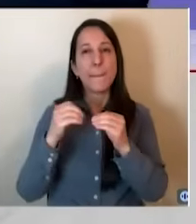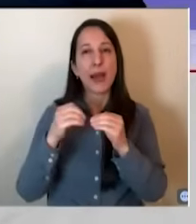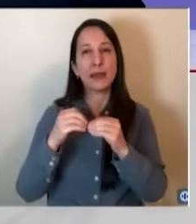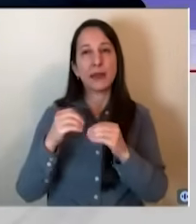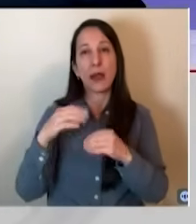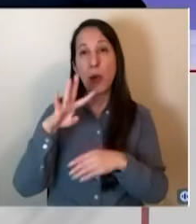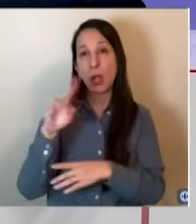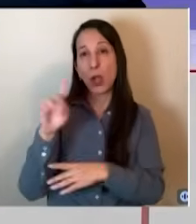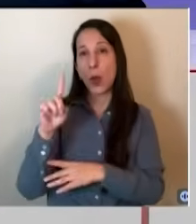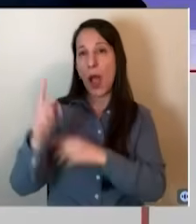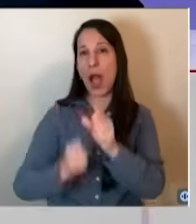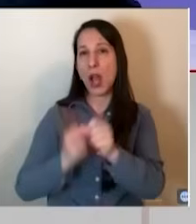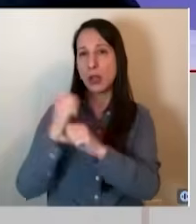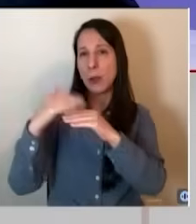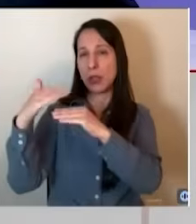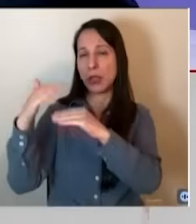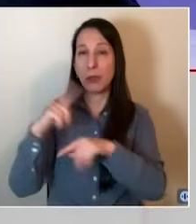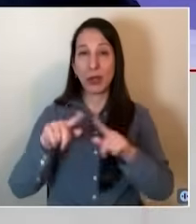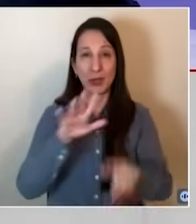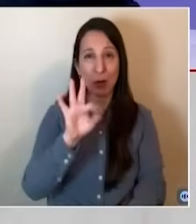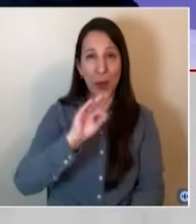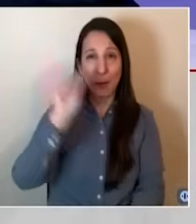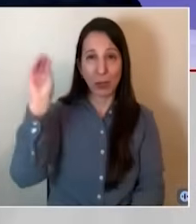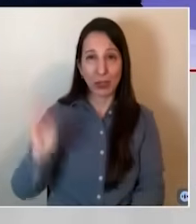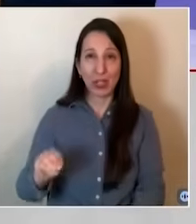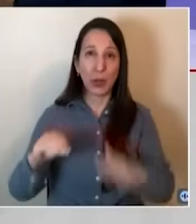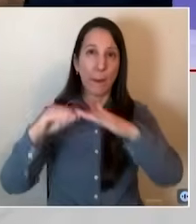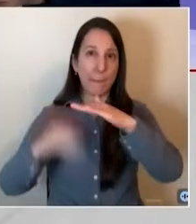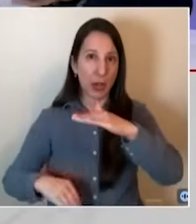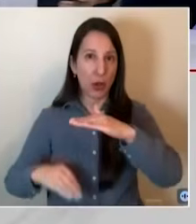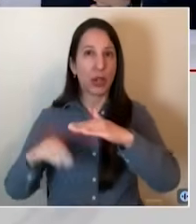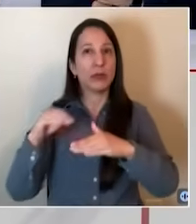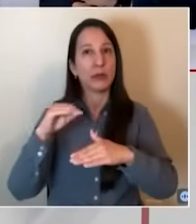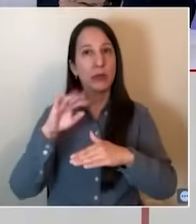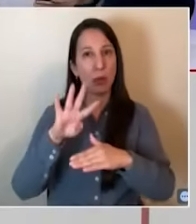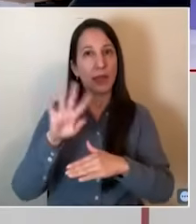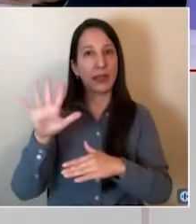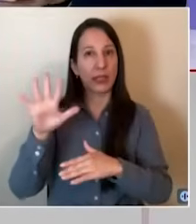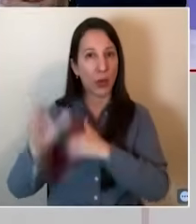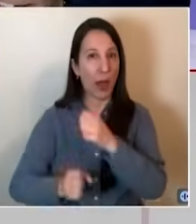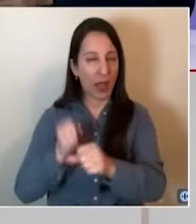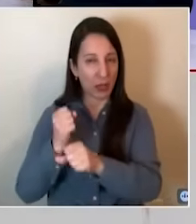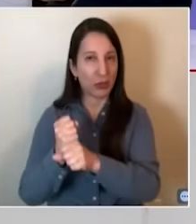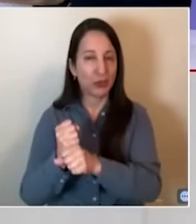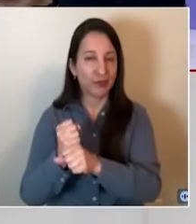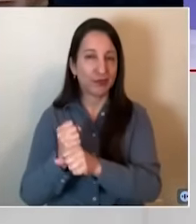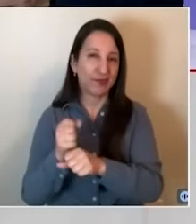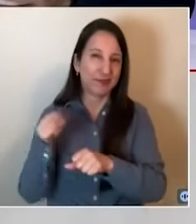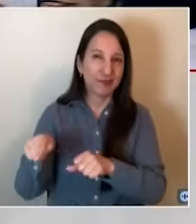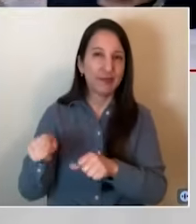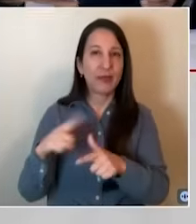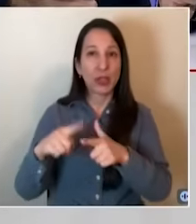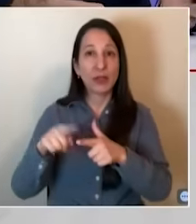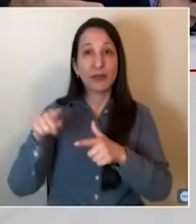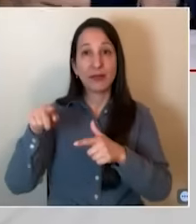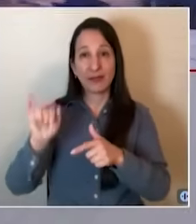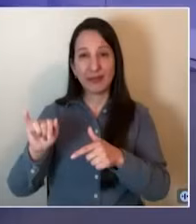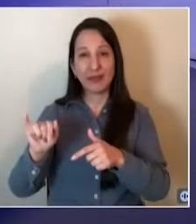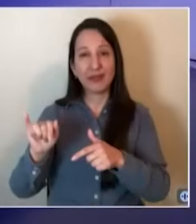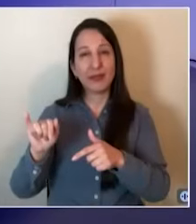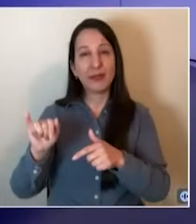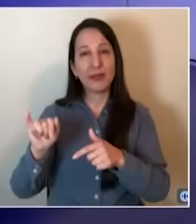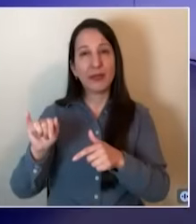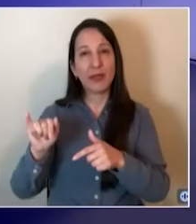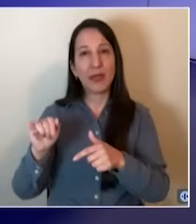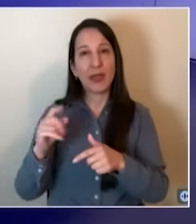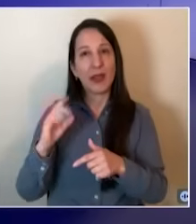el 59% del padrón va a ser de menores de 45 años. Entonces, ya con solo eso, uno va viendo